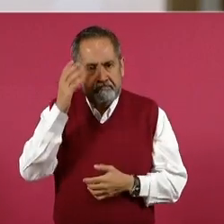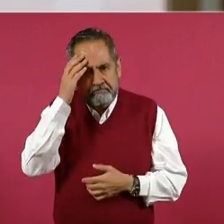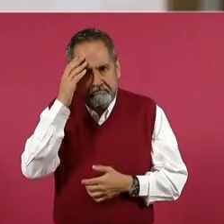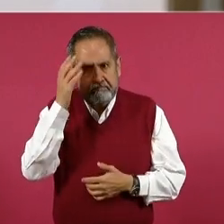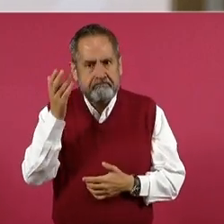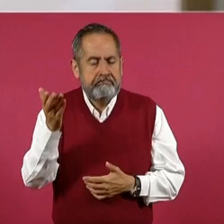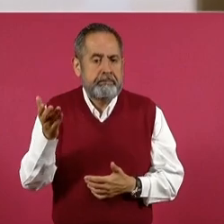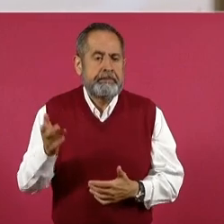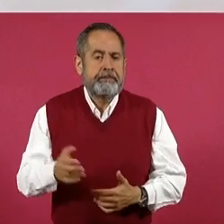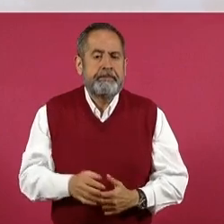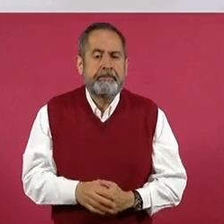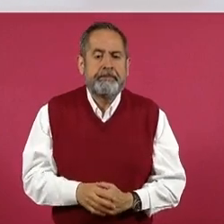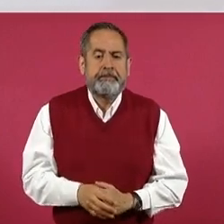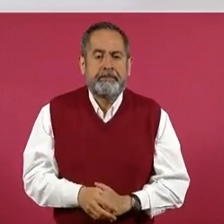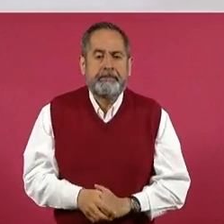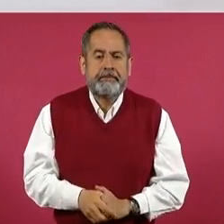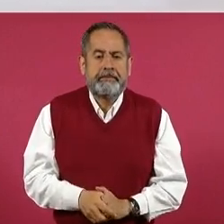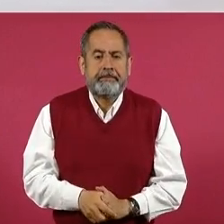que